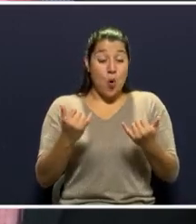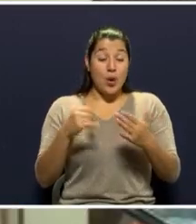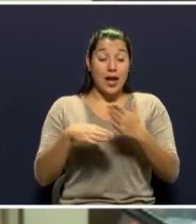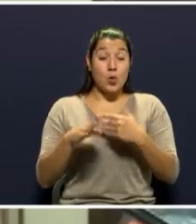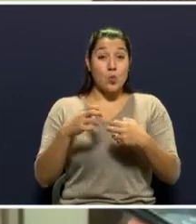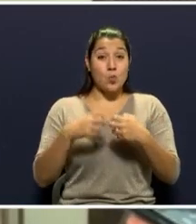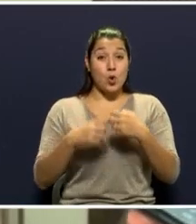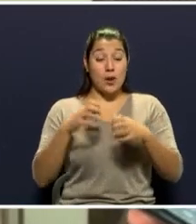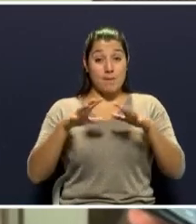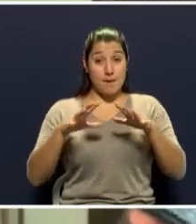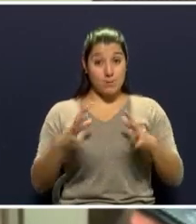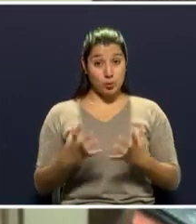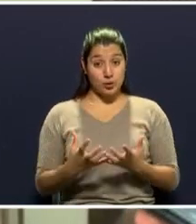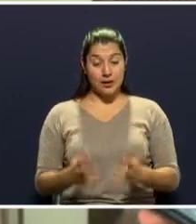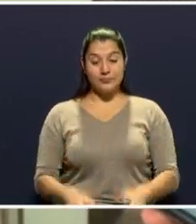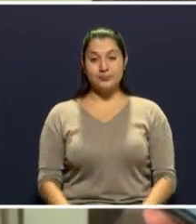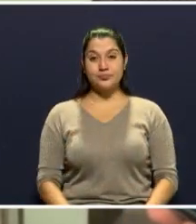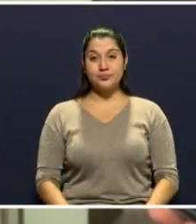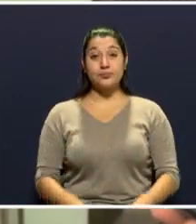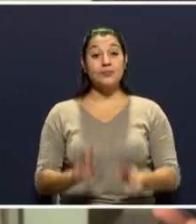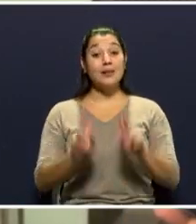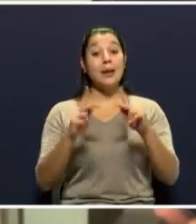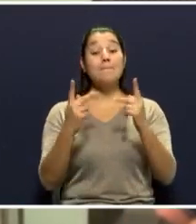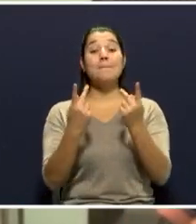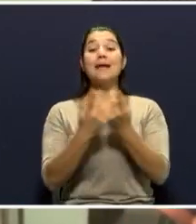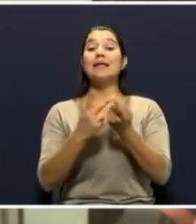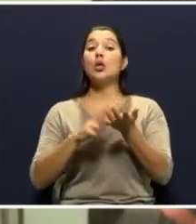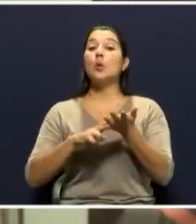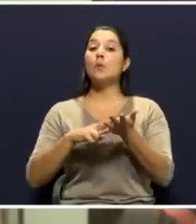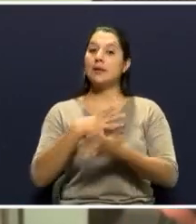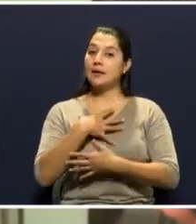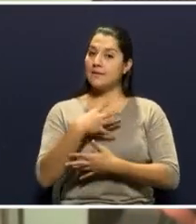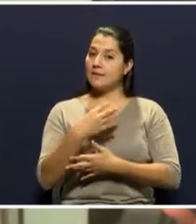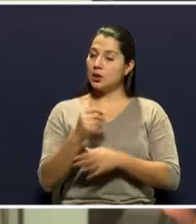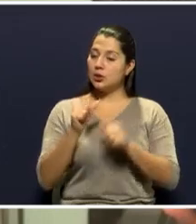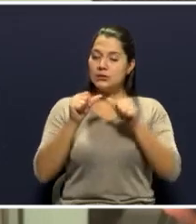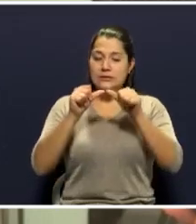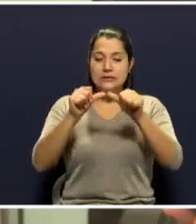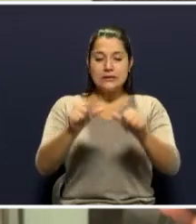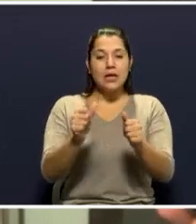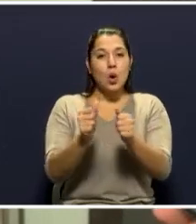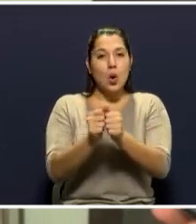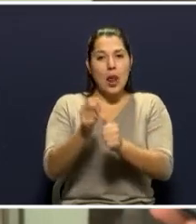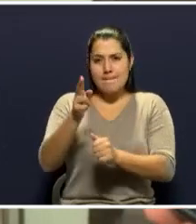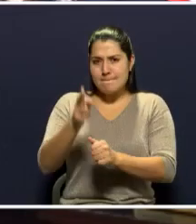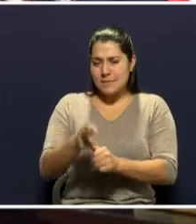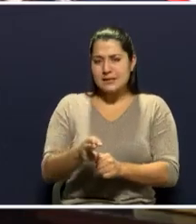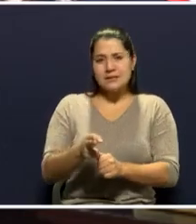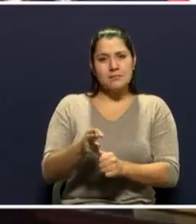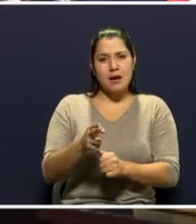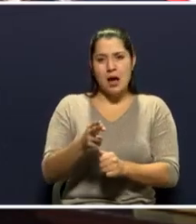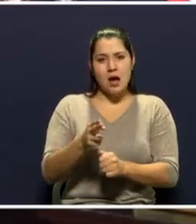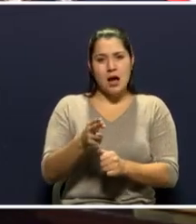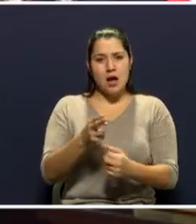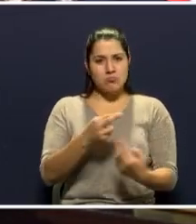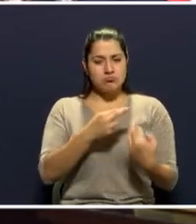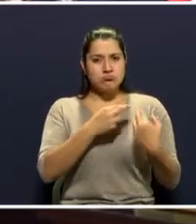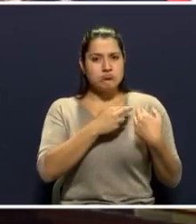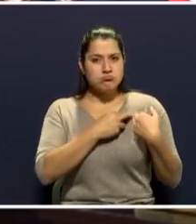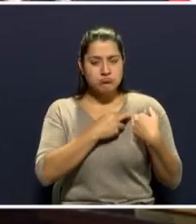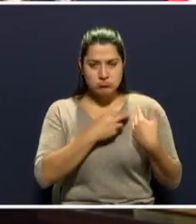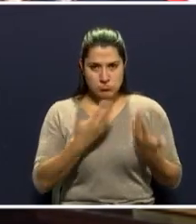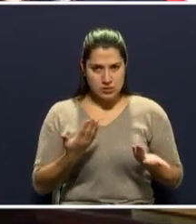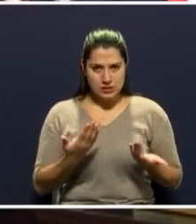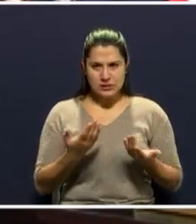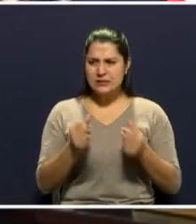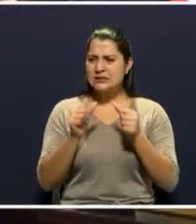mundial. Liberación Nacional va a continuar con la misma posición de absoluta responsabilidad en seguir construyendo